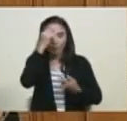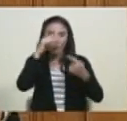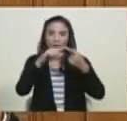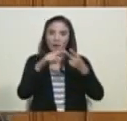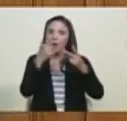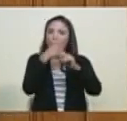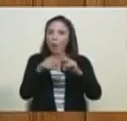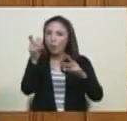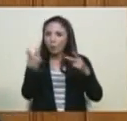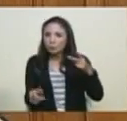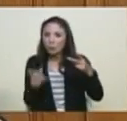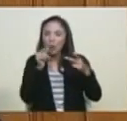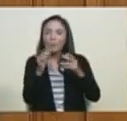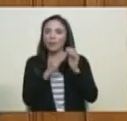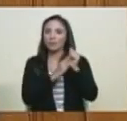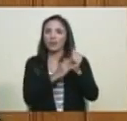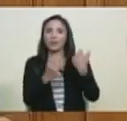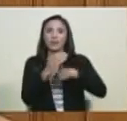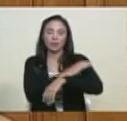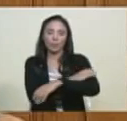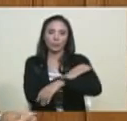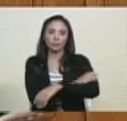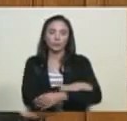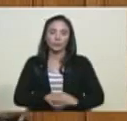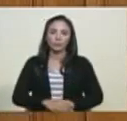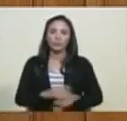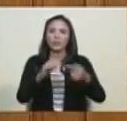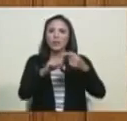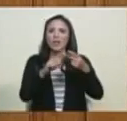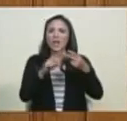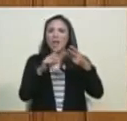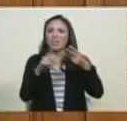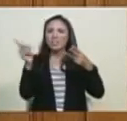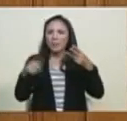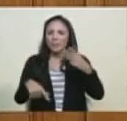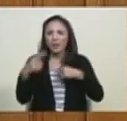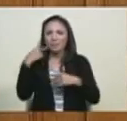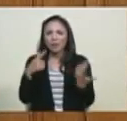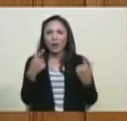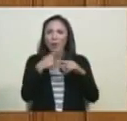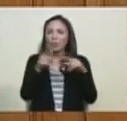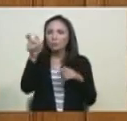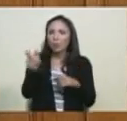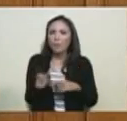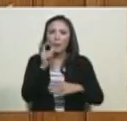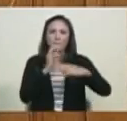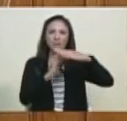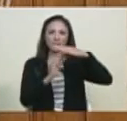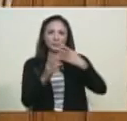Está referido un oficial de inmigración, tengo su foto aquí,